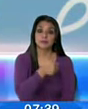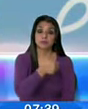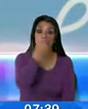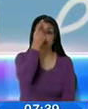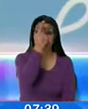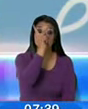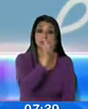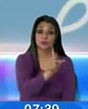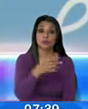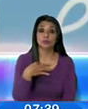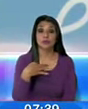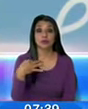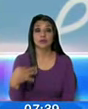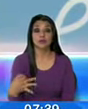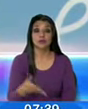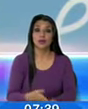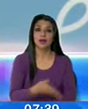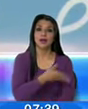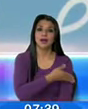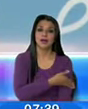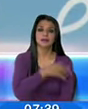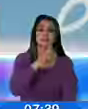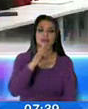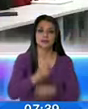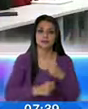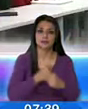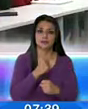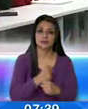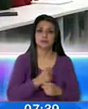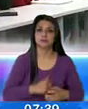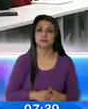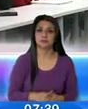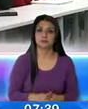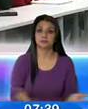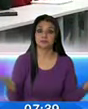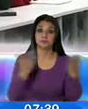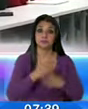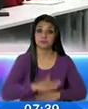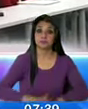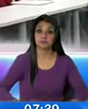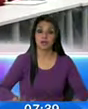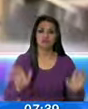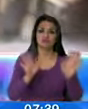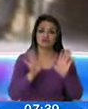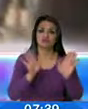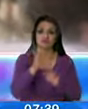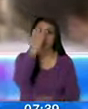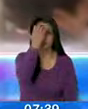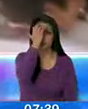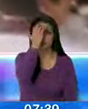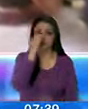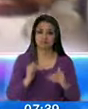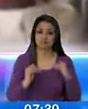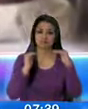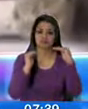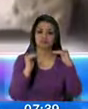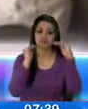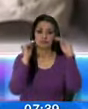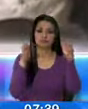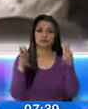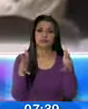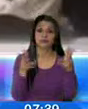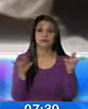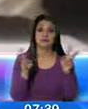retiraron antes de cumplir los 70 años. Esa no es la única preocupación que tienen. La recategorización de docentes es